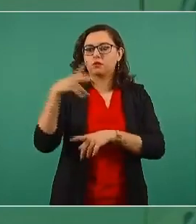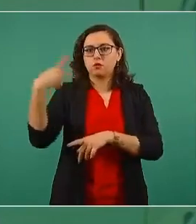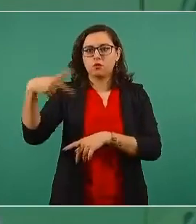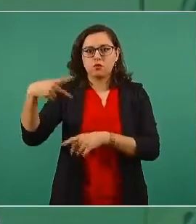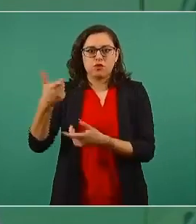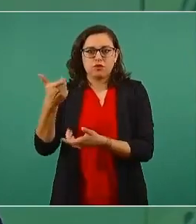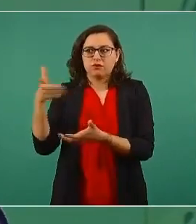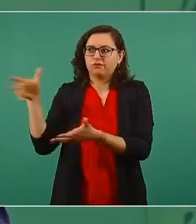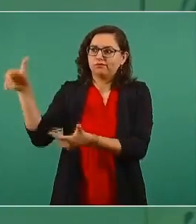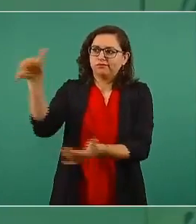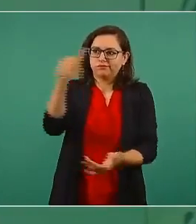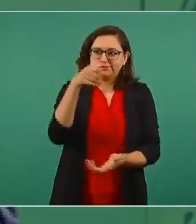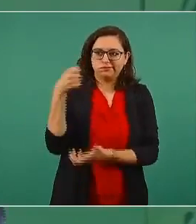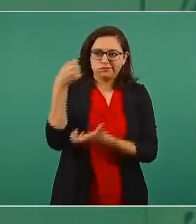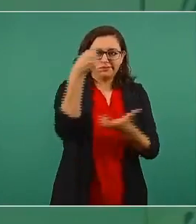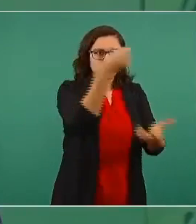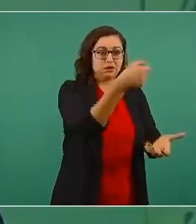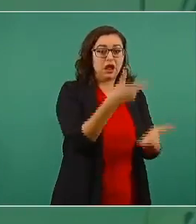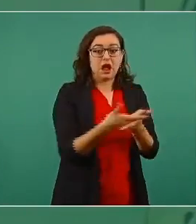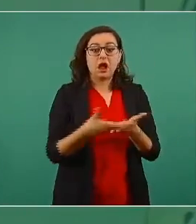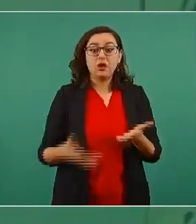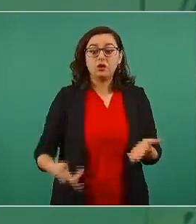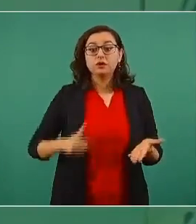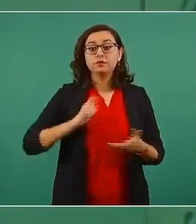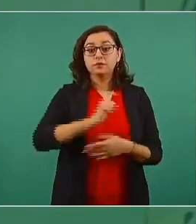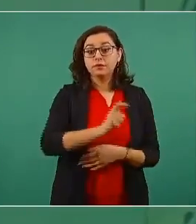y se tiene que pagar eso.